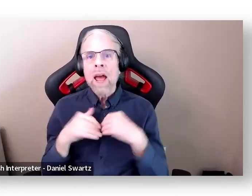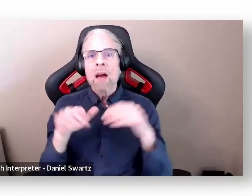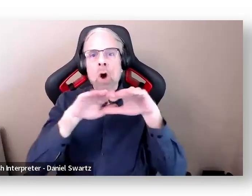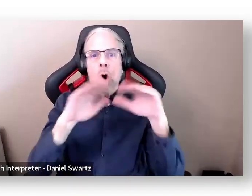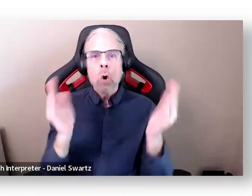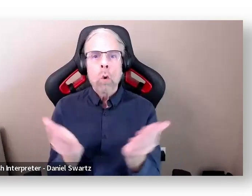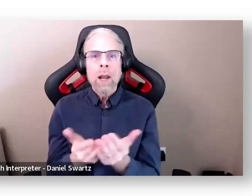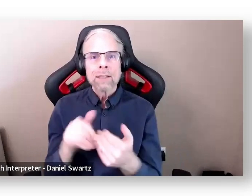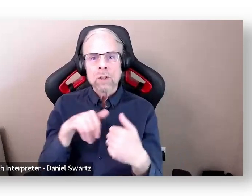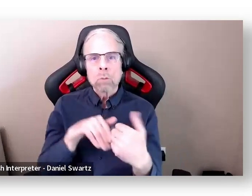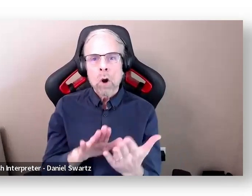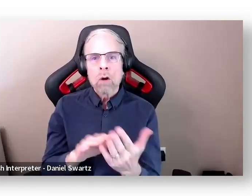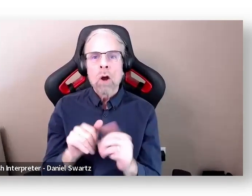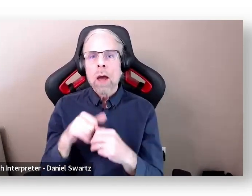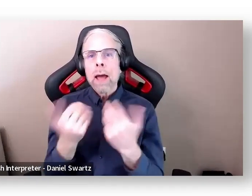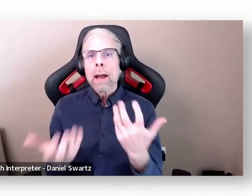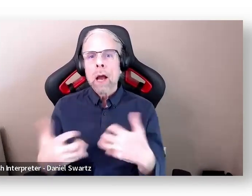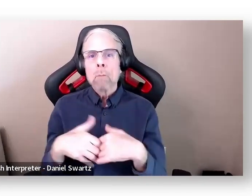forestales.